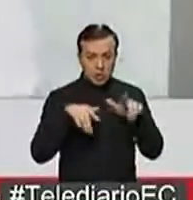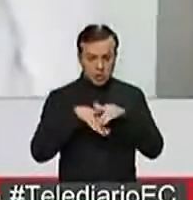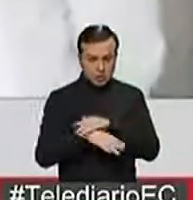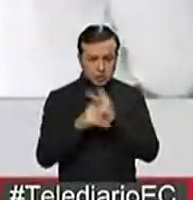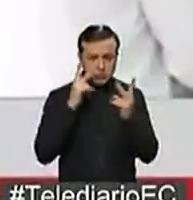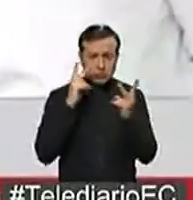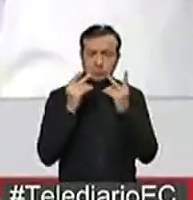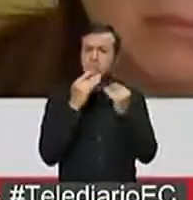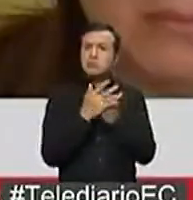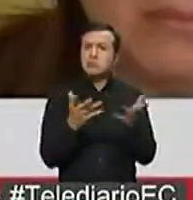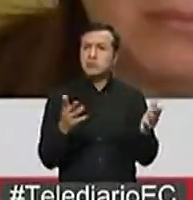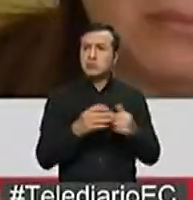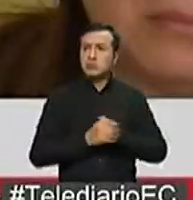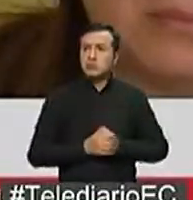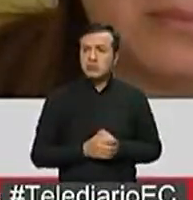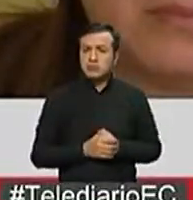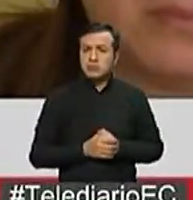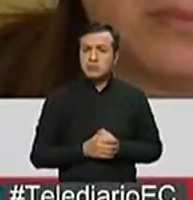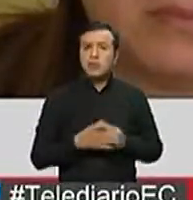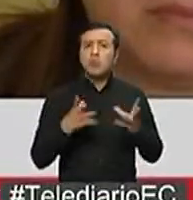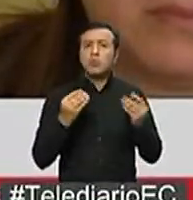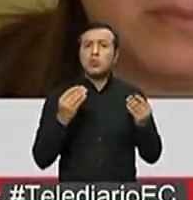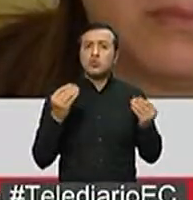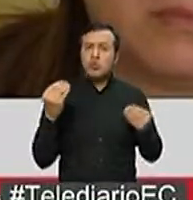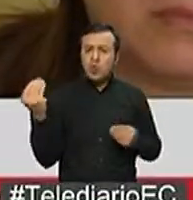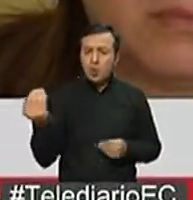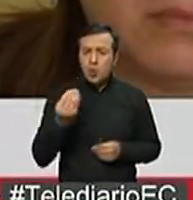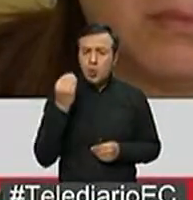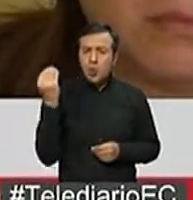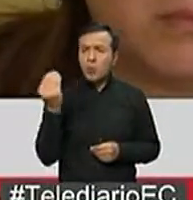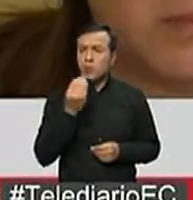la universidad. Habían jóvenes que estaban